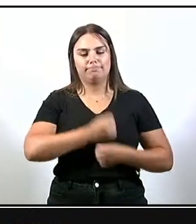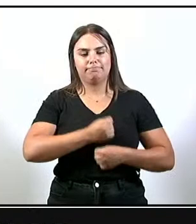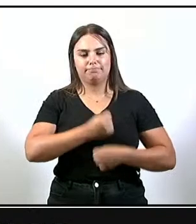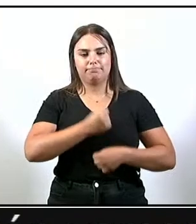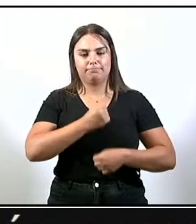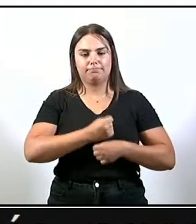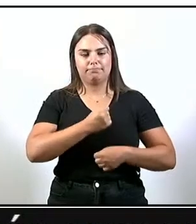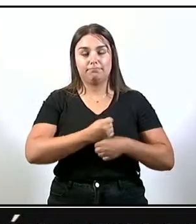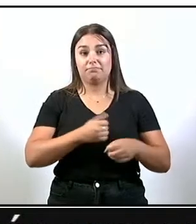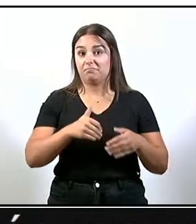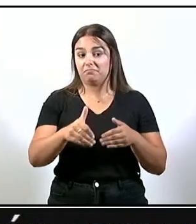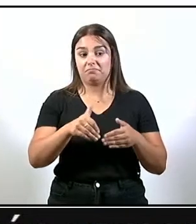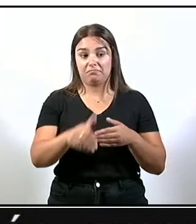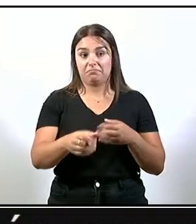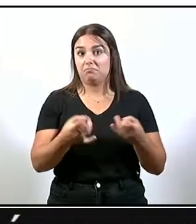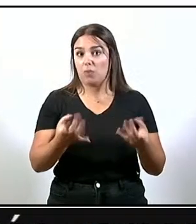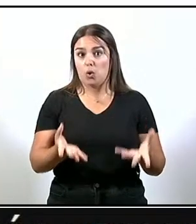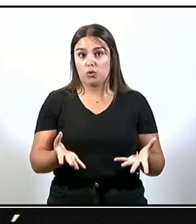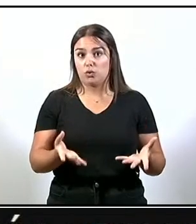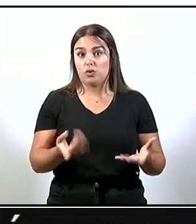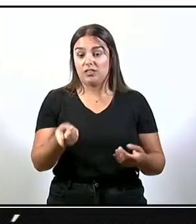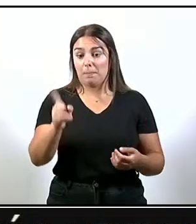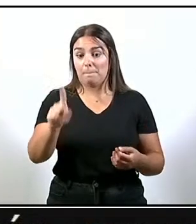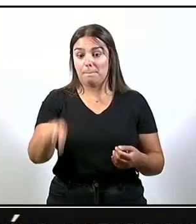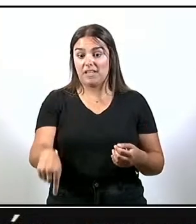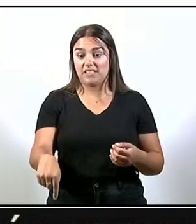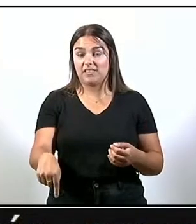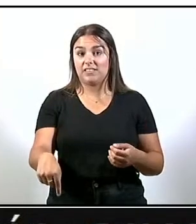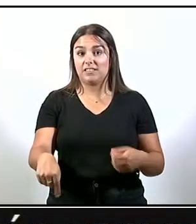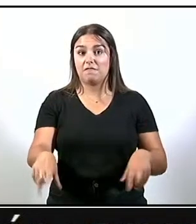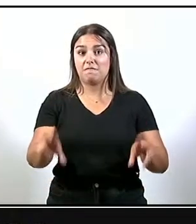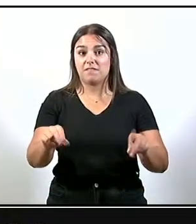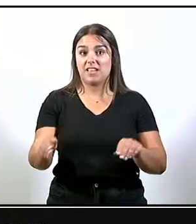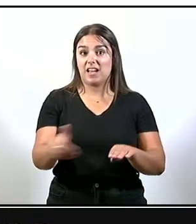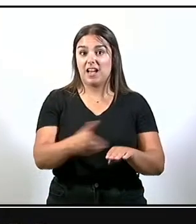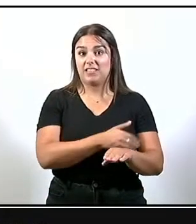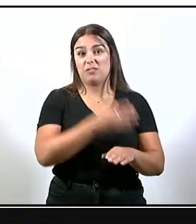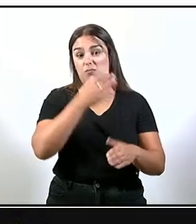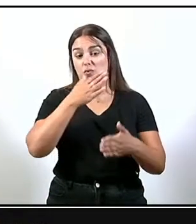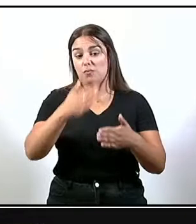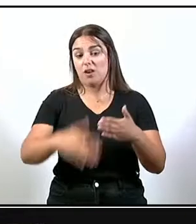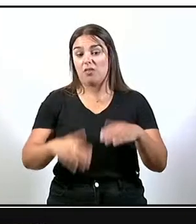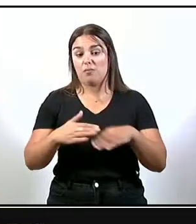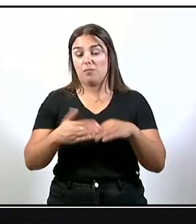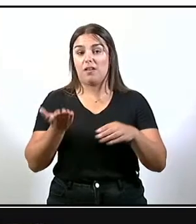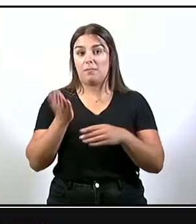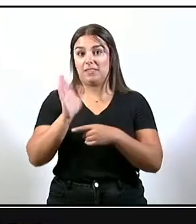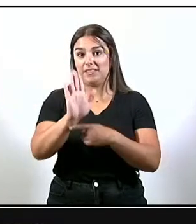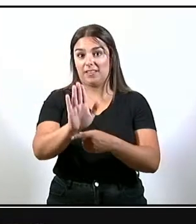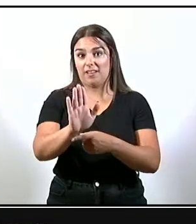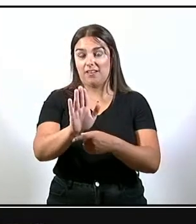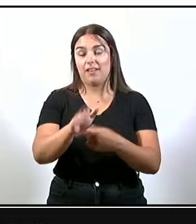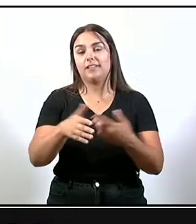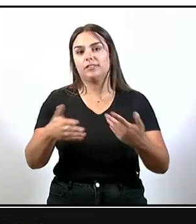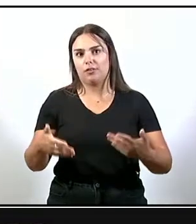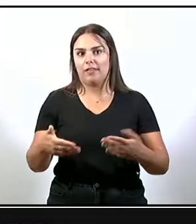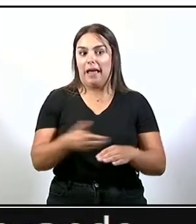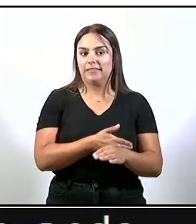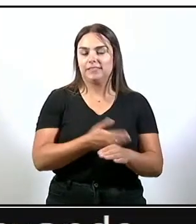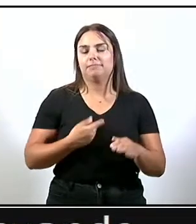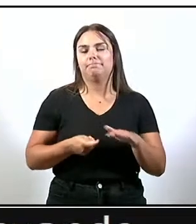días, en las próximas semanas, antes del final de este mes, que es cuando finaliza el plazo para poder presentar dicho recurso.